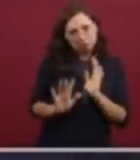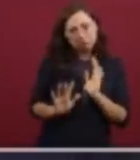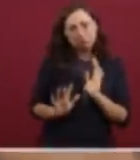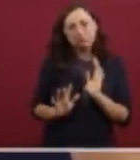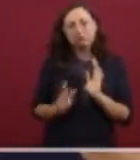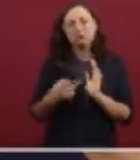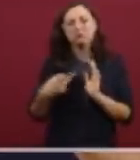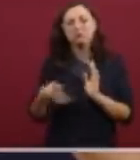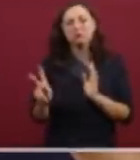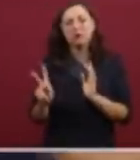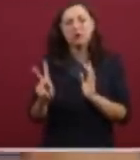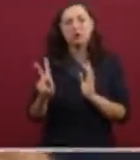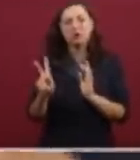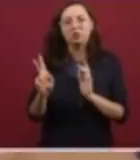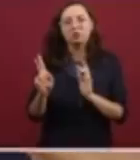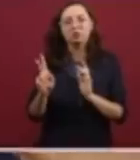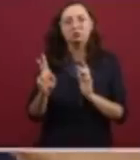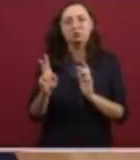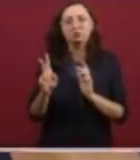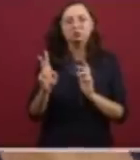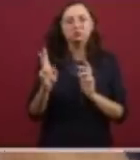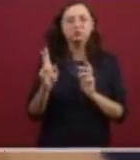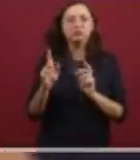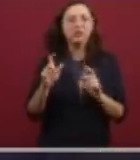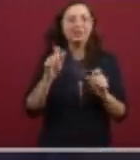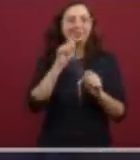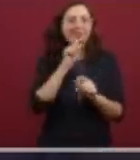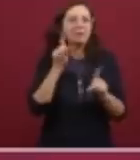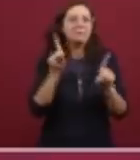pero hay que también